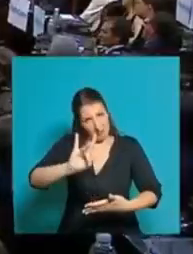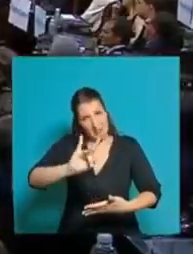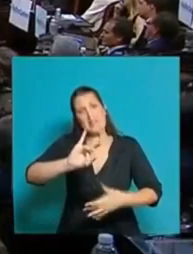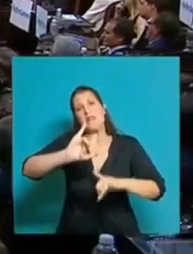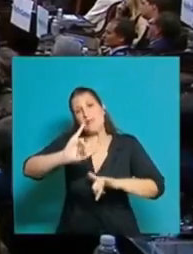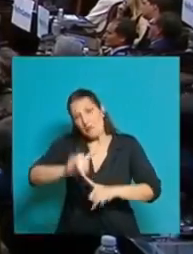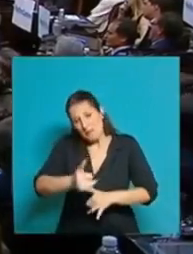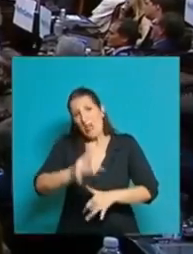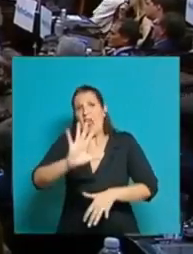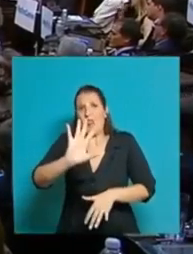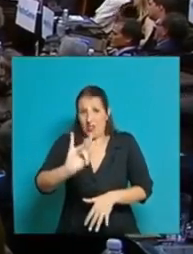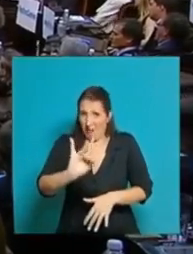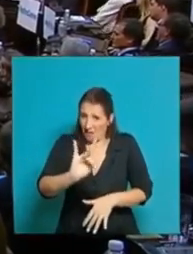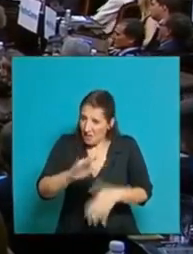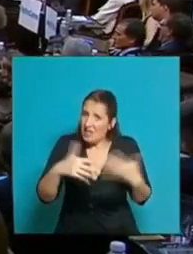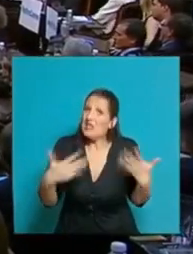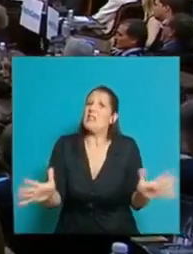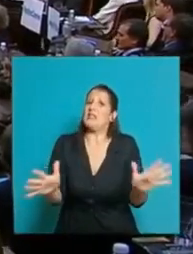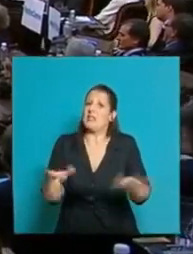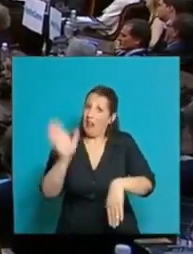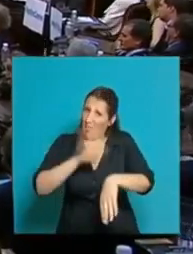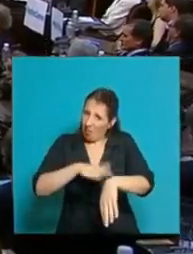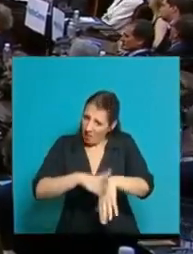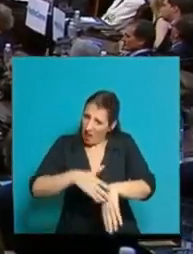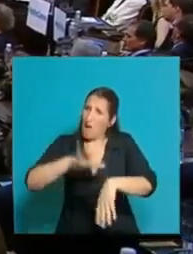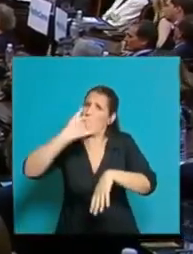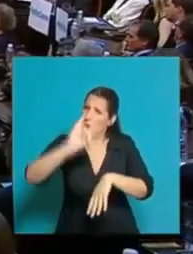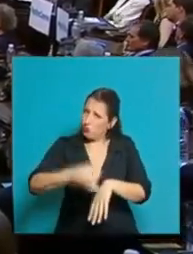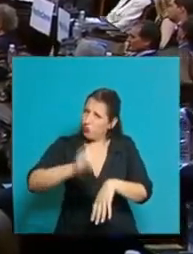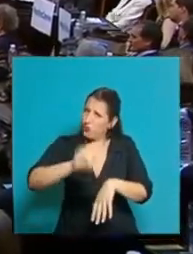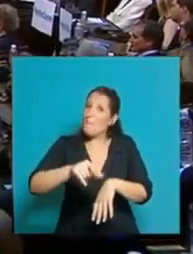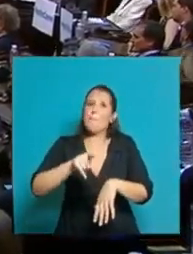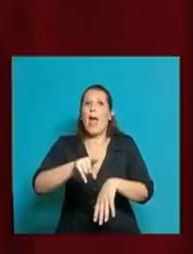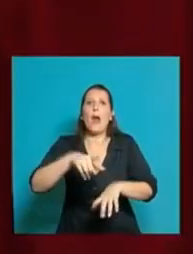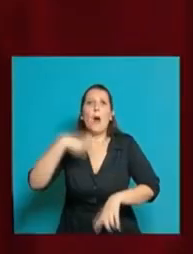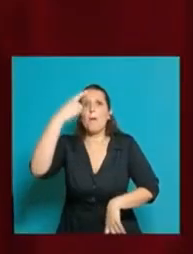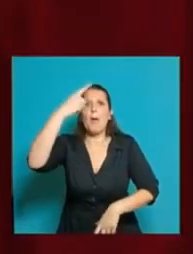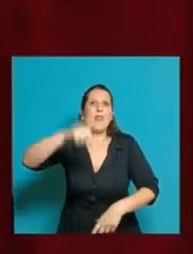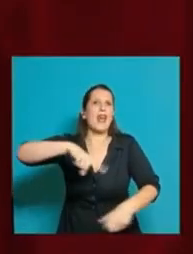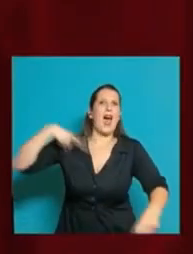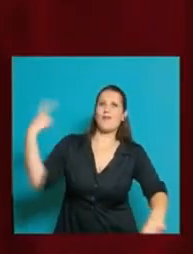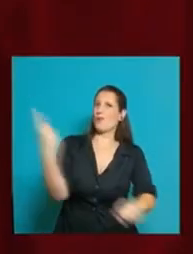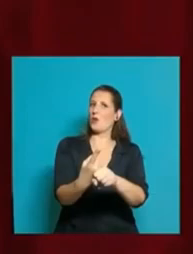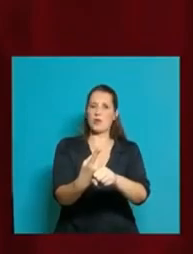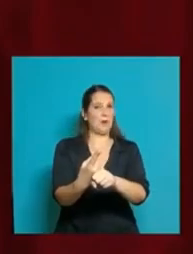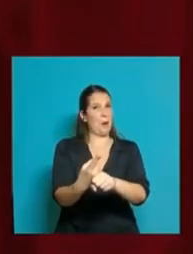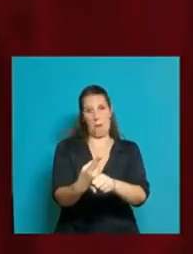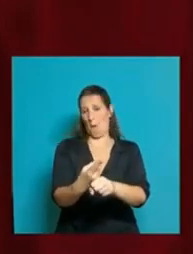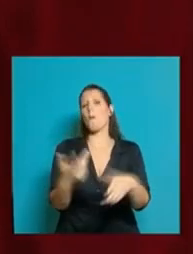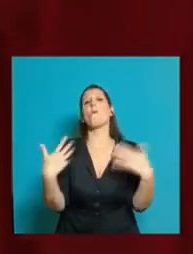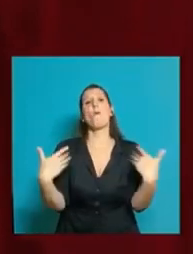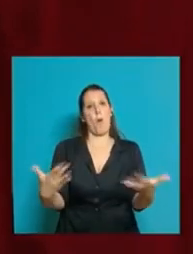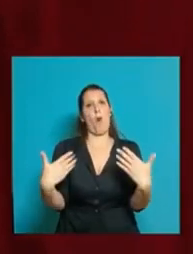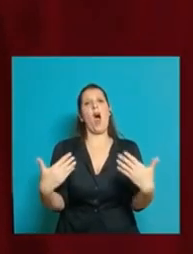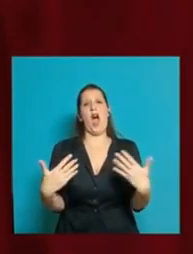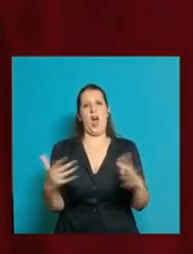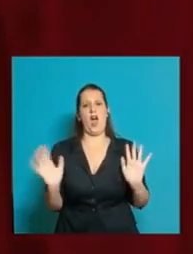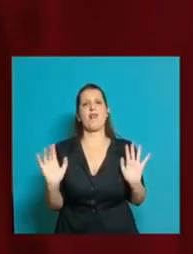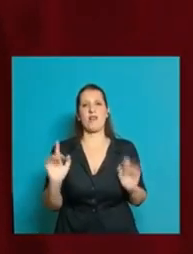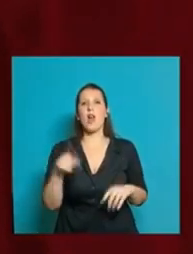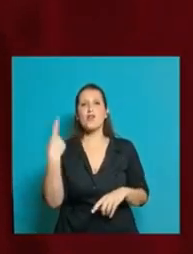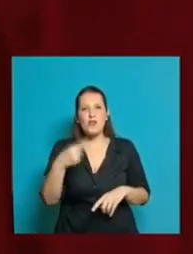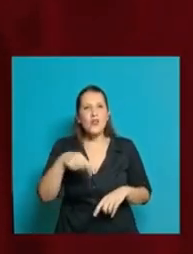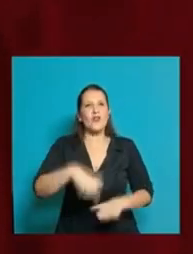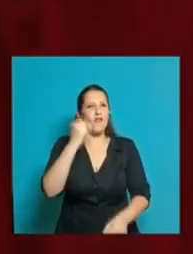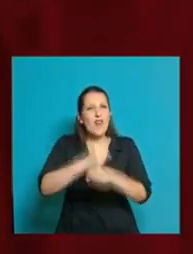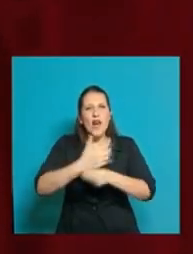Que sea difícil y que lleve más tiempo no quiere decir que sea imposible. Quiere decir que lo que estamos haciendo es importante,